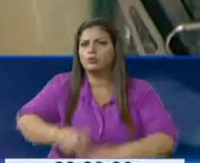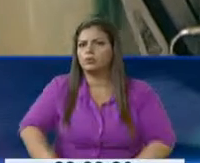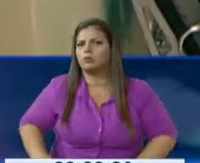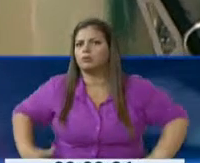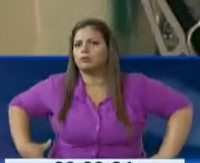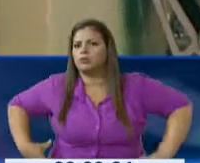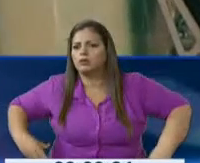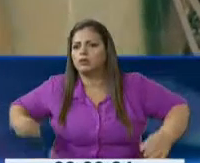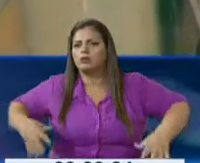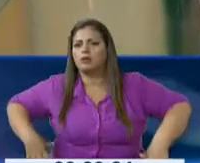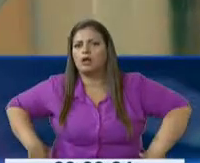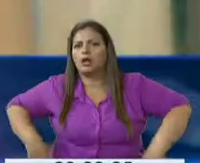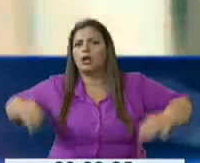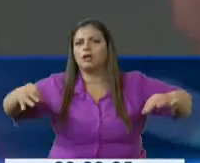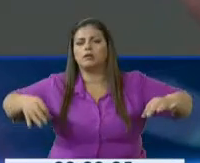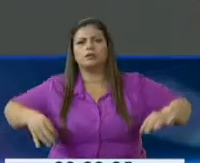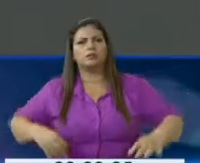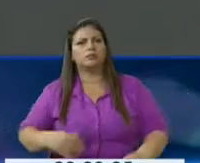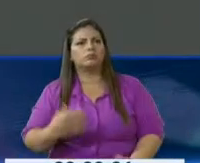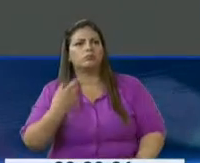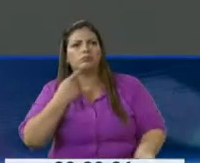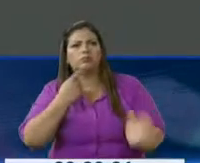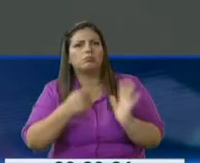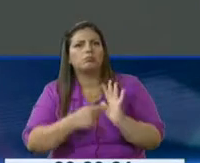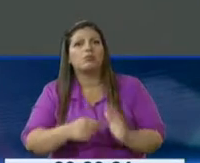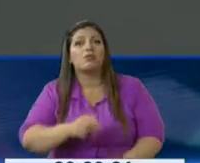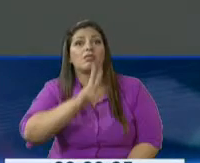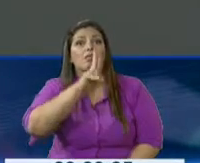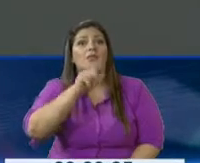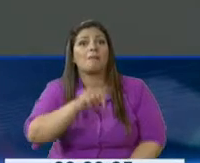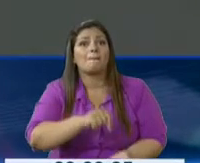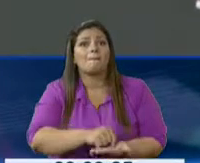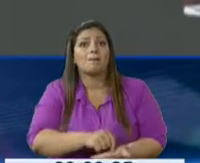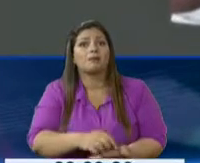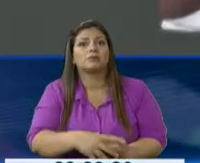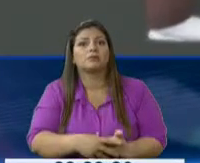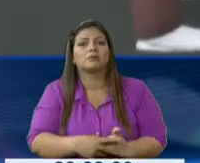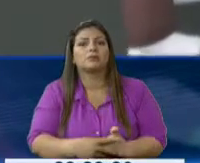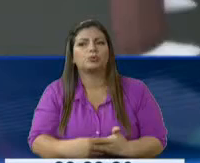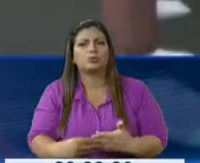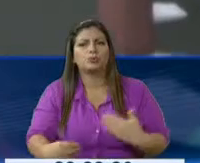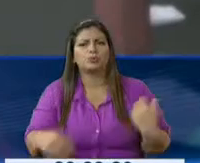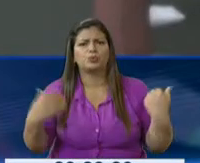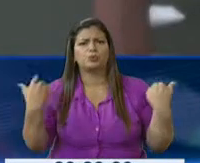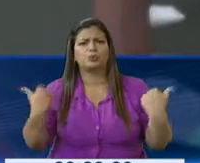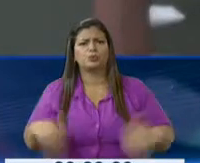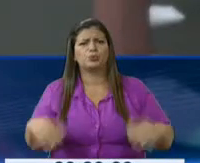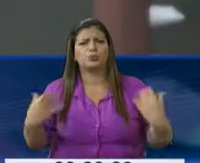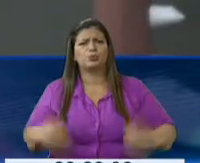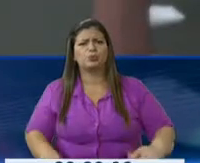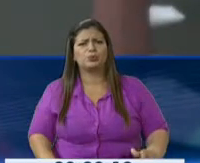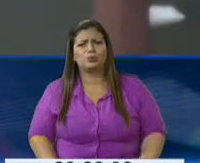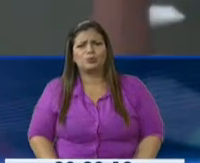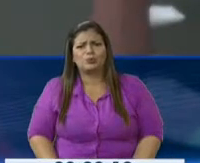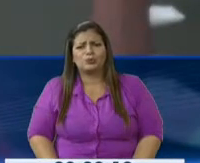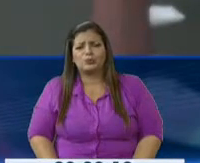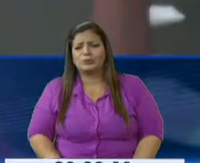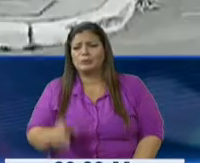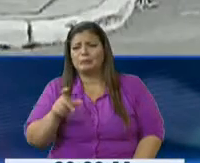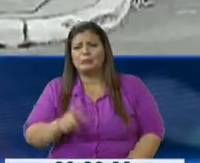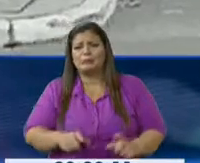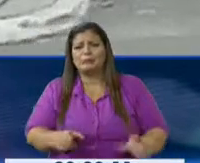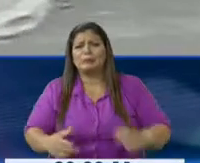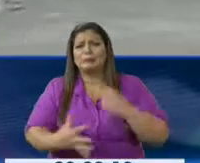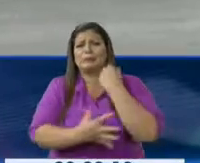persona? Diarios por persona. O sea, ese es el drama que vive una familia que, aparte de que son generalmente personas humildes. Nadie está en capacidad de